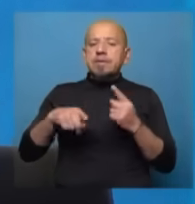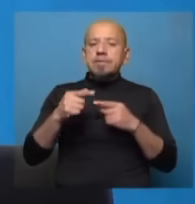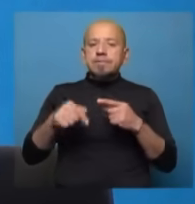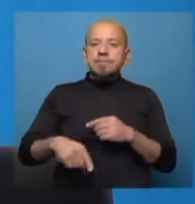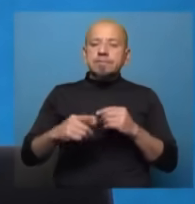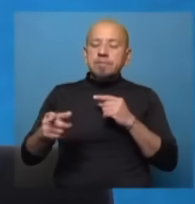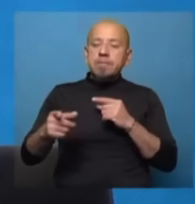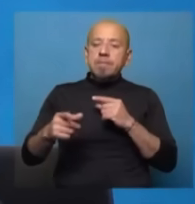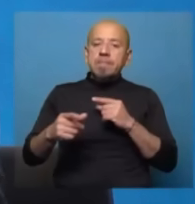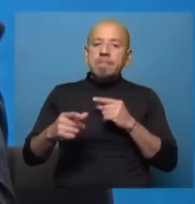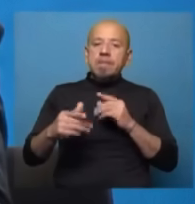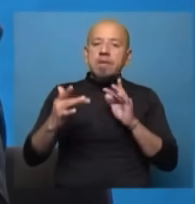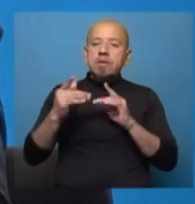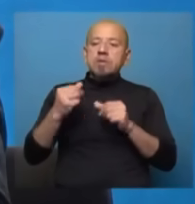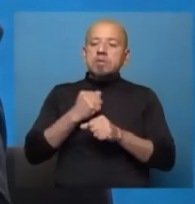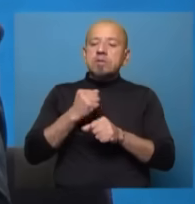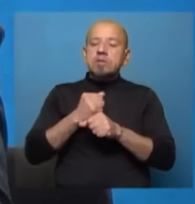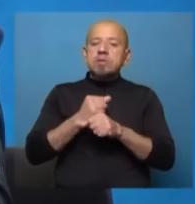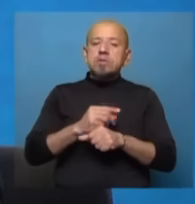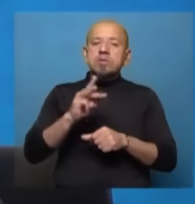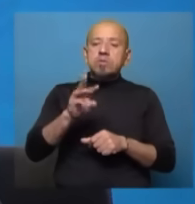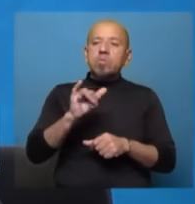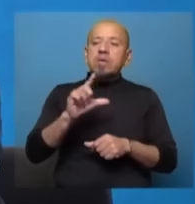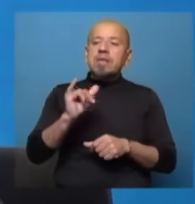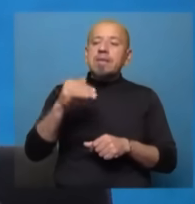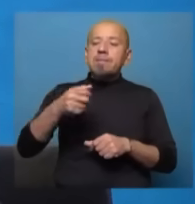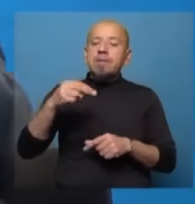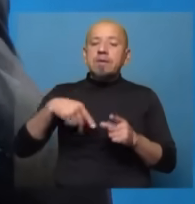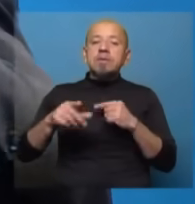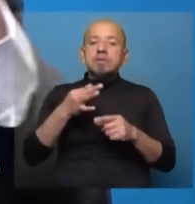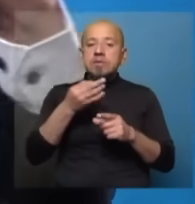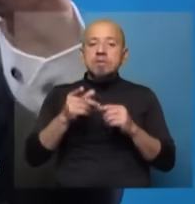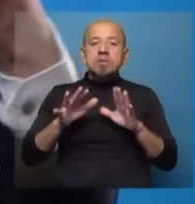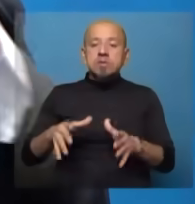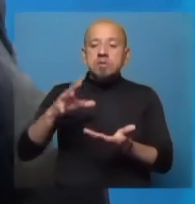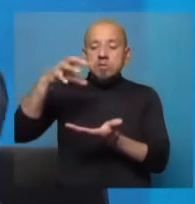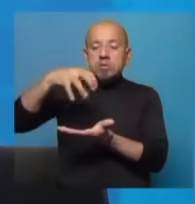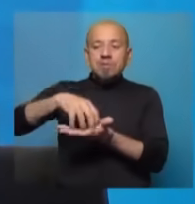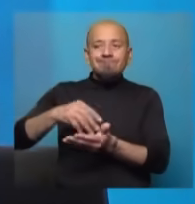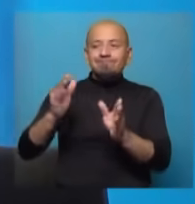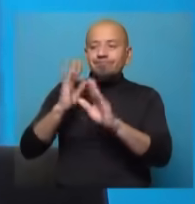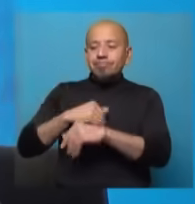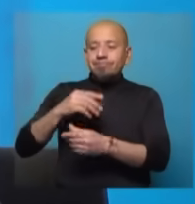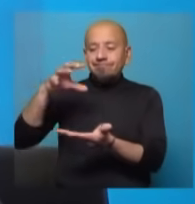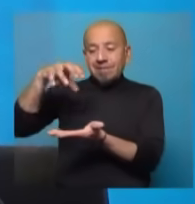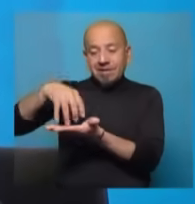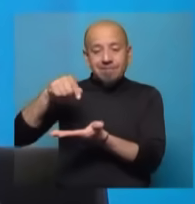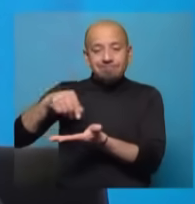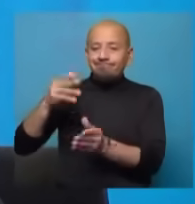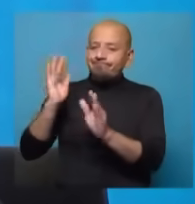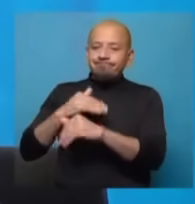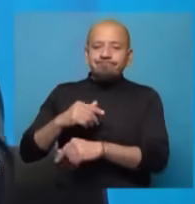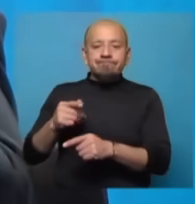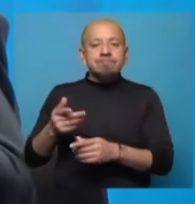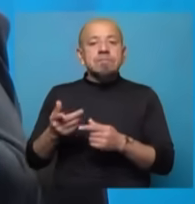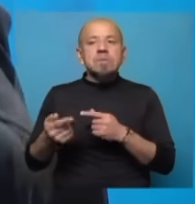williman el doctor williman que trabaja contigo también en el consultorio jurídico para decirle que se iban a quedar sin el local donde funcionan donde trabajan ustedes donde atienden